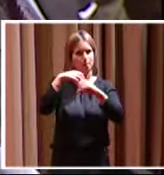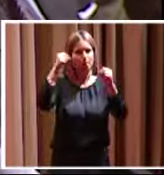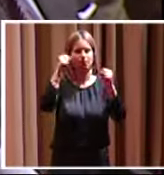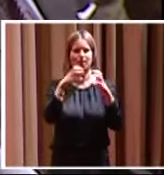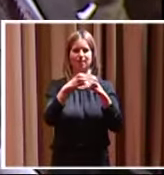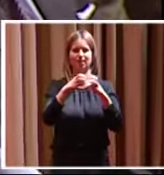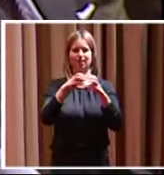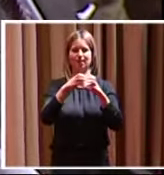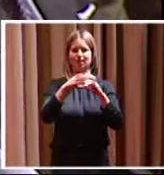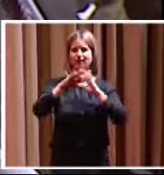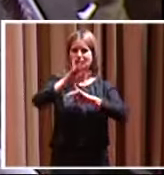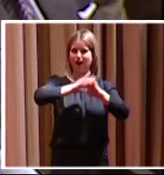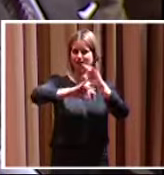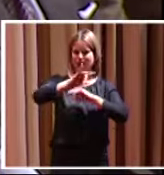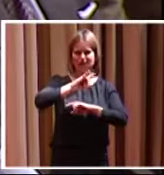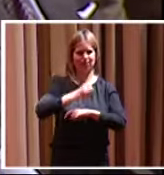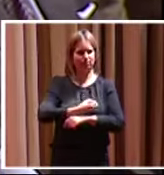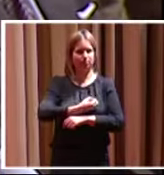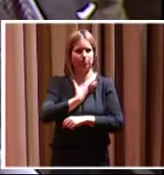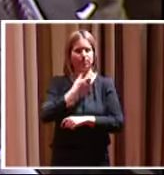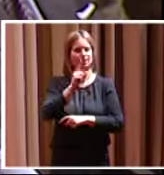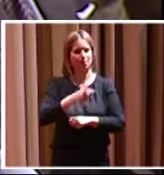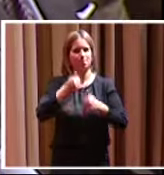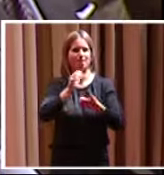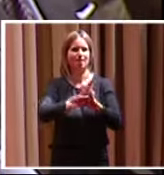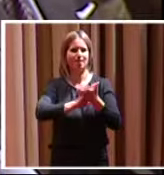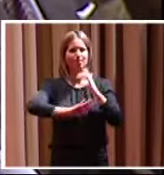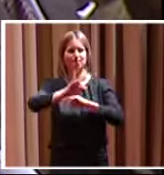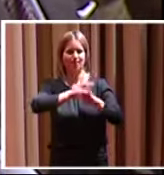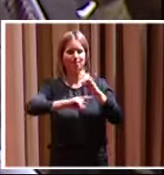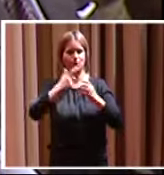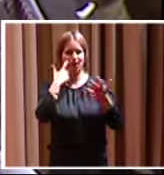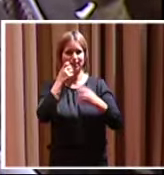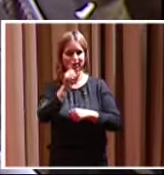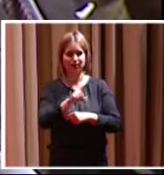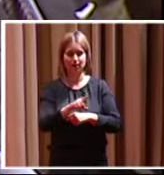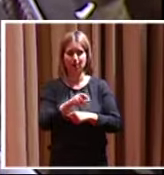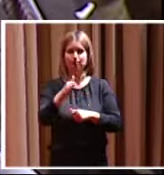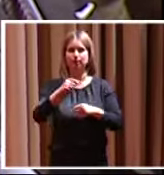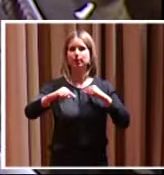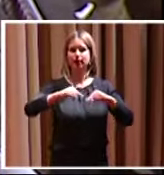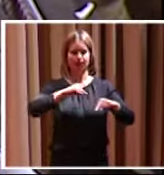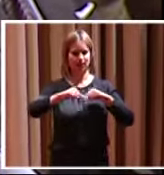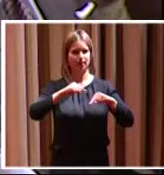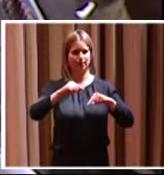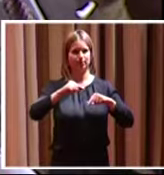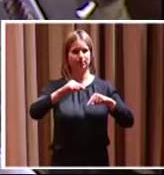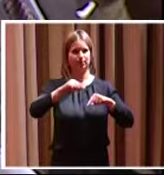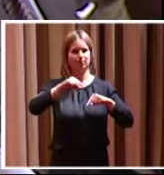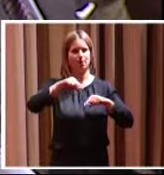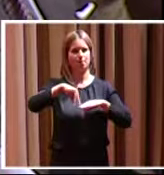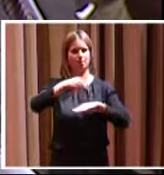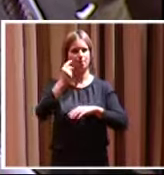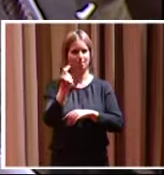albaicín, al que tanto ama, pero sobre todo de nuestro flamenco, de nuestro arte. Además, dirige el Ballet